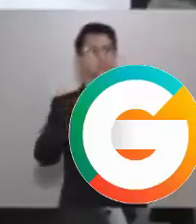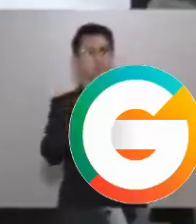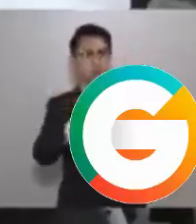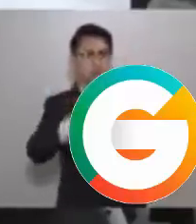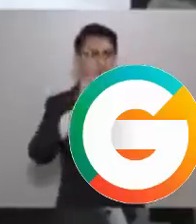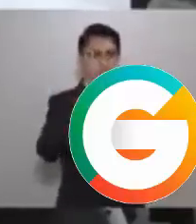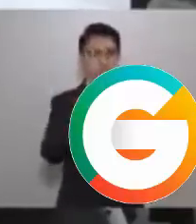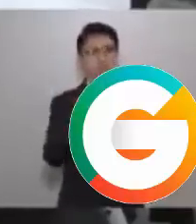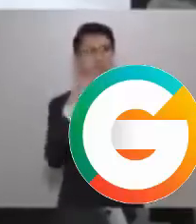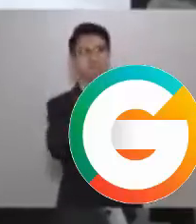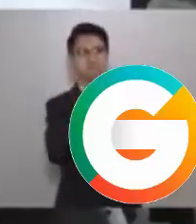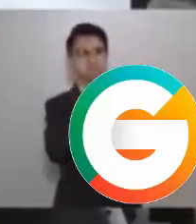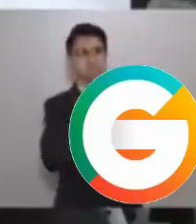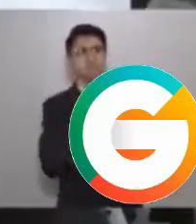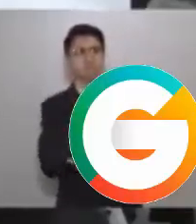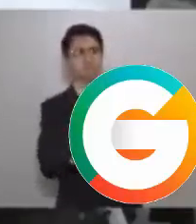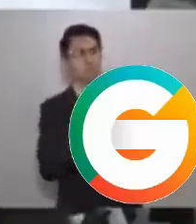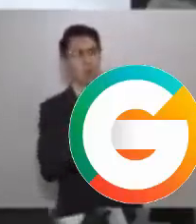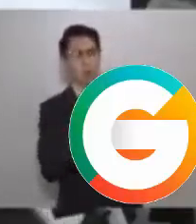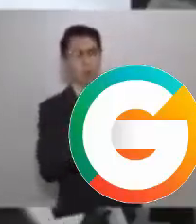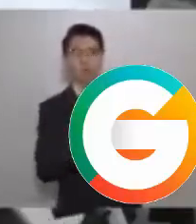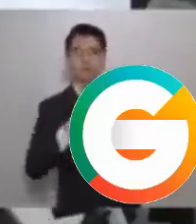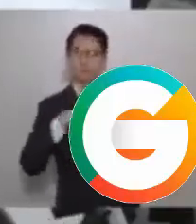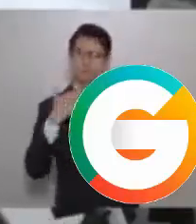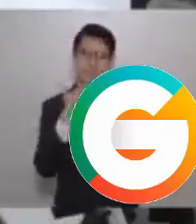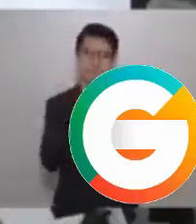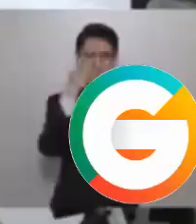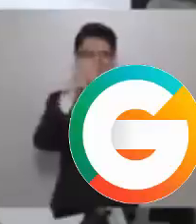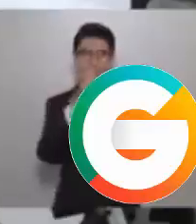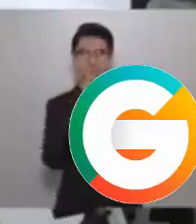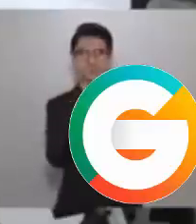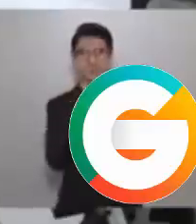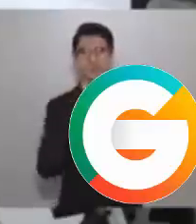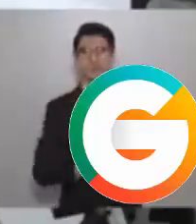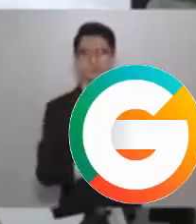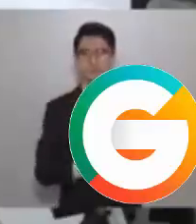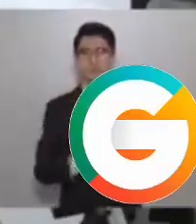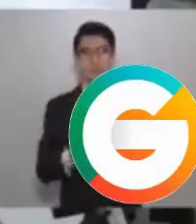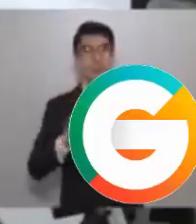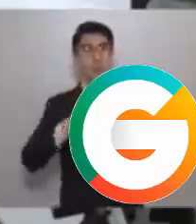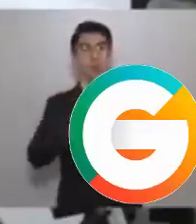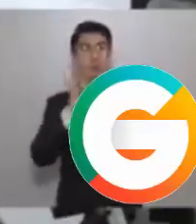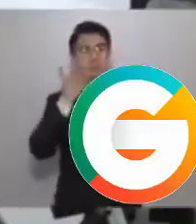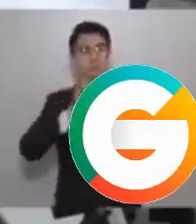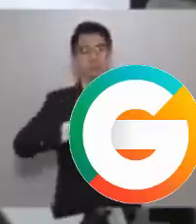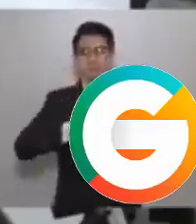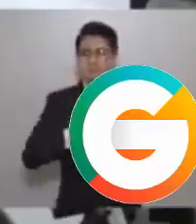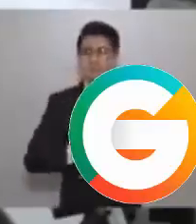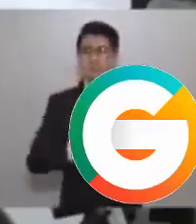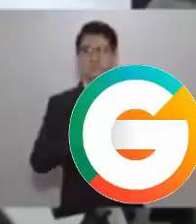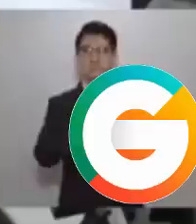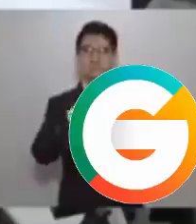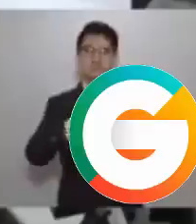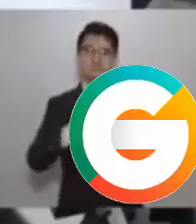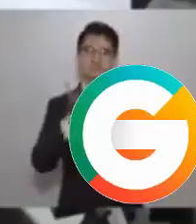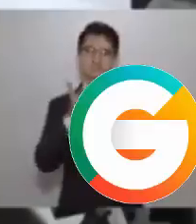ocurriera y pudiéramos esclarecer los hechos y llegarnos a la justicia. Con respecto de